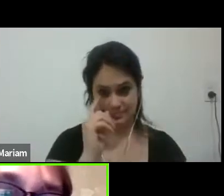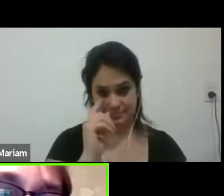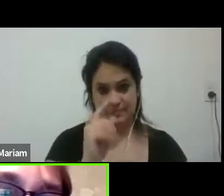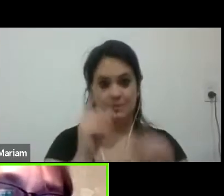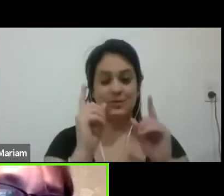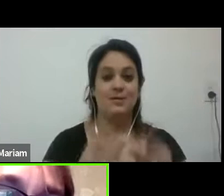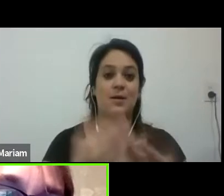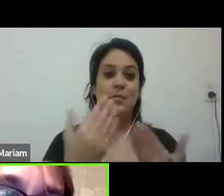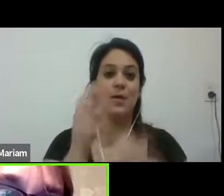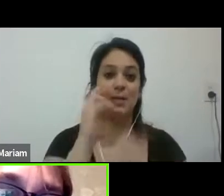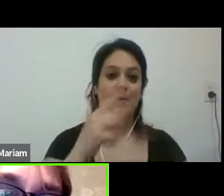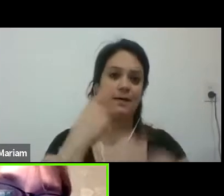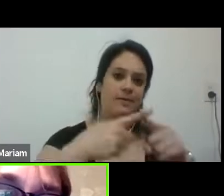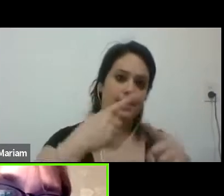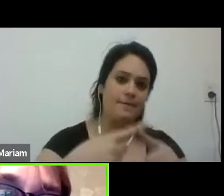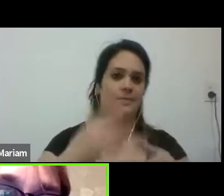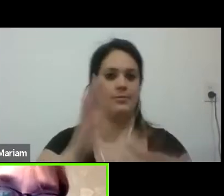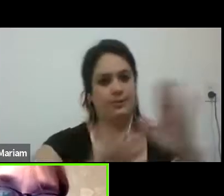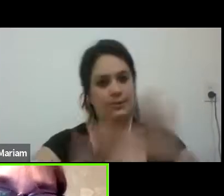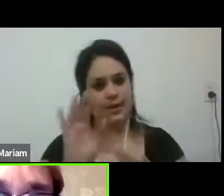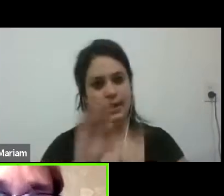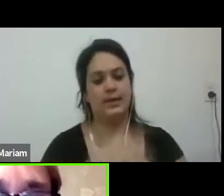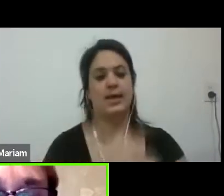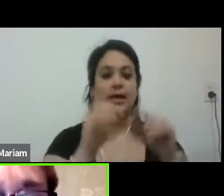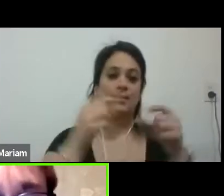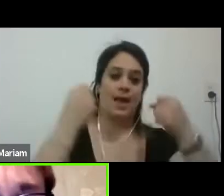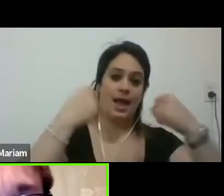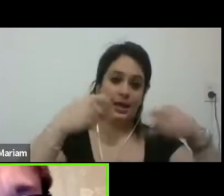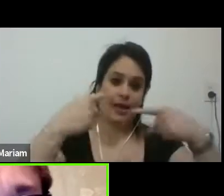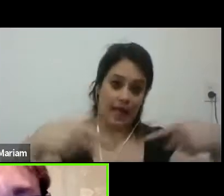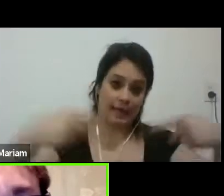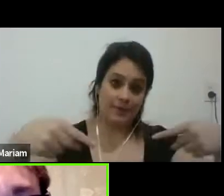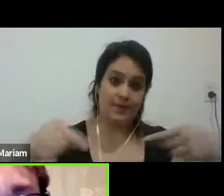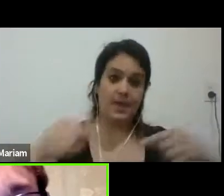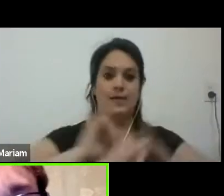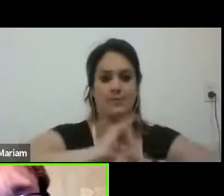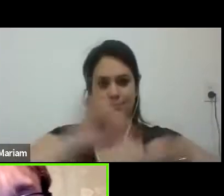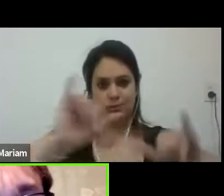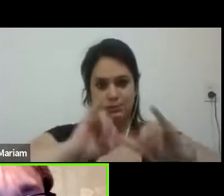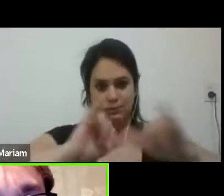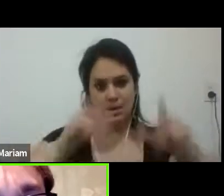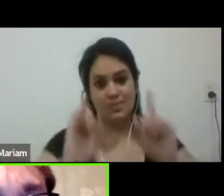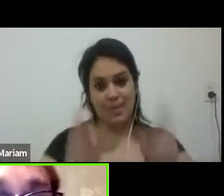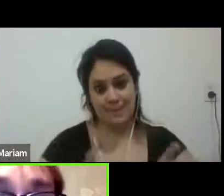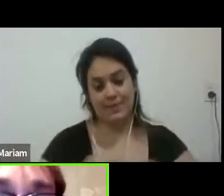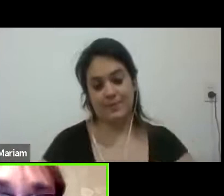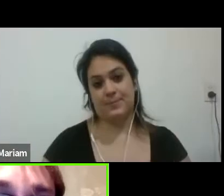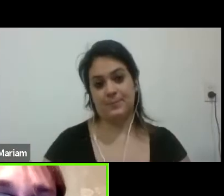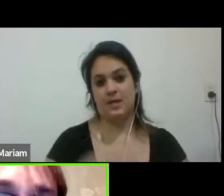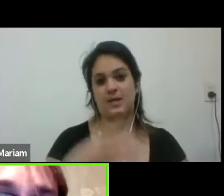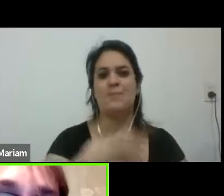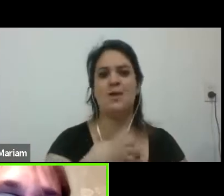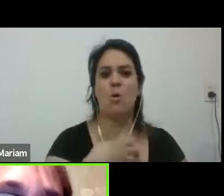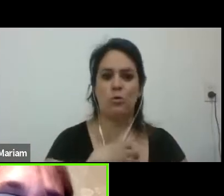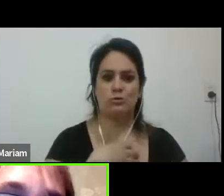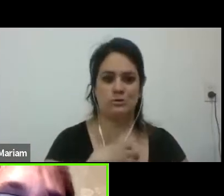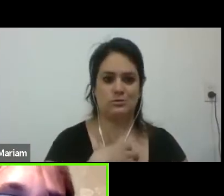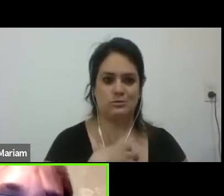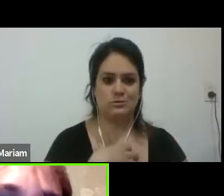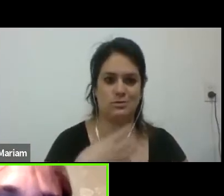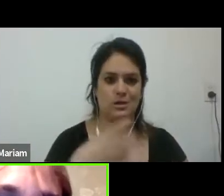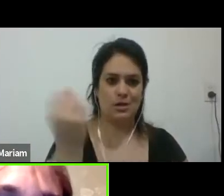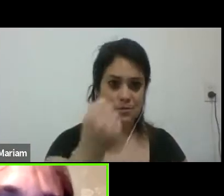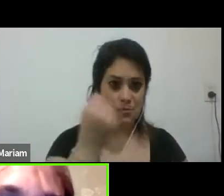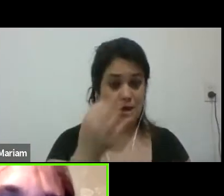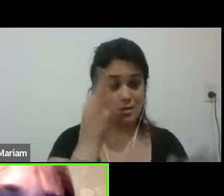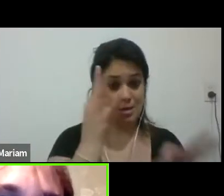todos los eventos que hacemos las actividades las noticias que vamos cargando y los cursos tenemos tienen que tener en cuenta